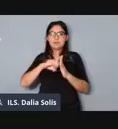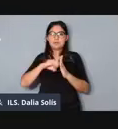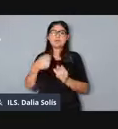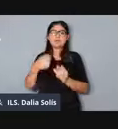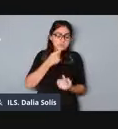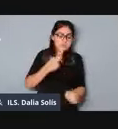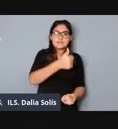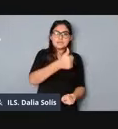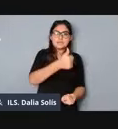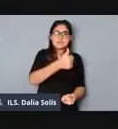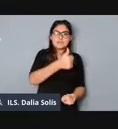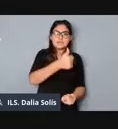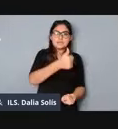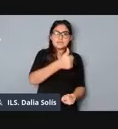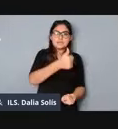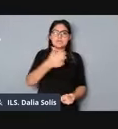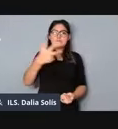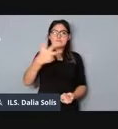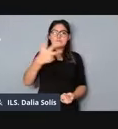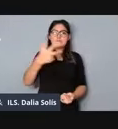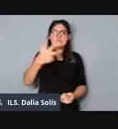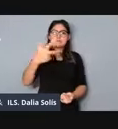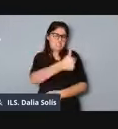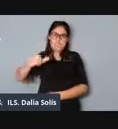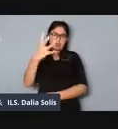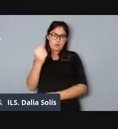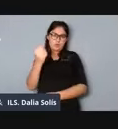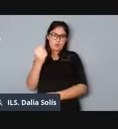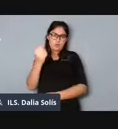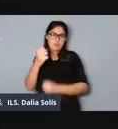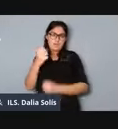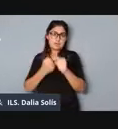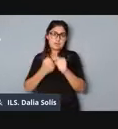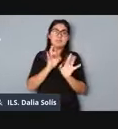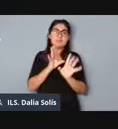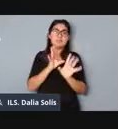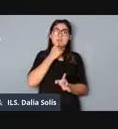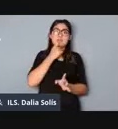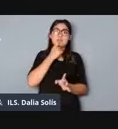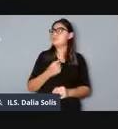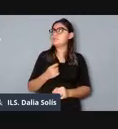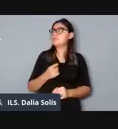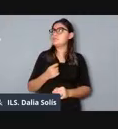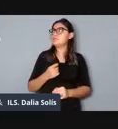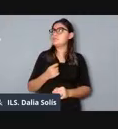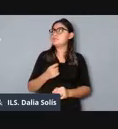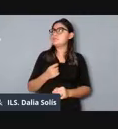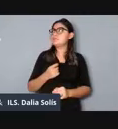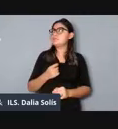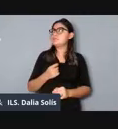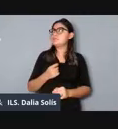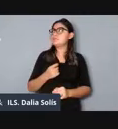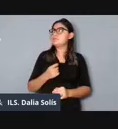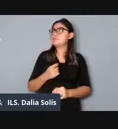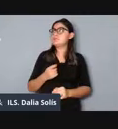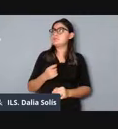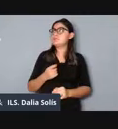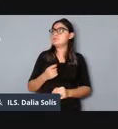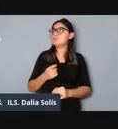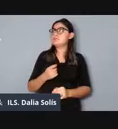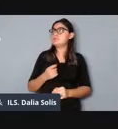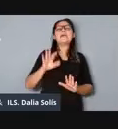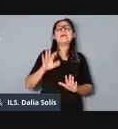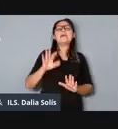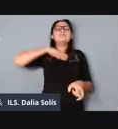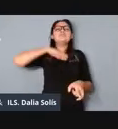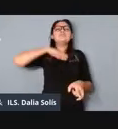tomar algo como lo toma de tu refrigerador, tal. Sí conoce el bien y el mal, por supuesto. Si tomó algo que no debía, claro, hay que